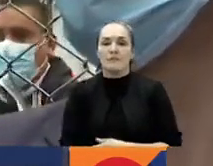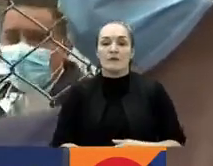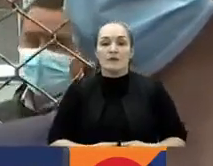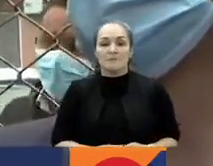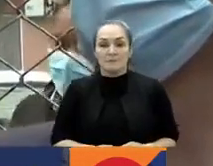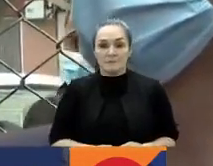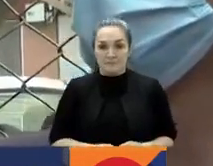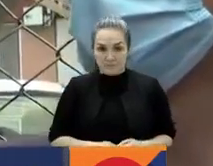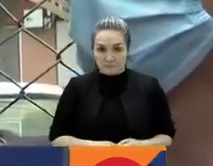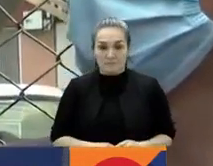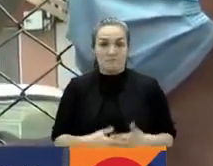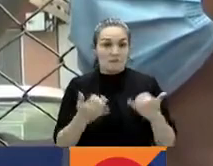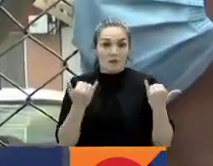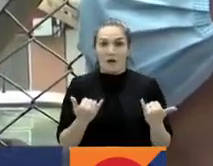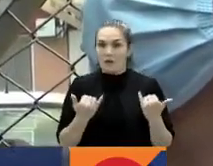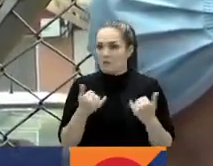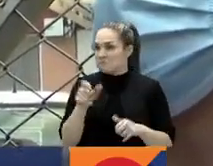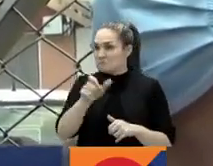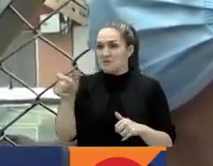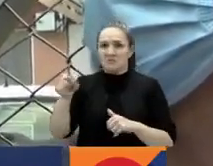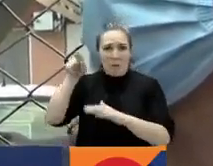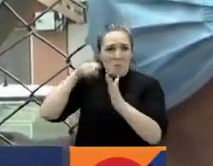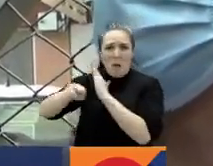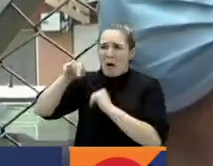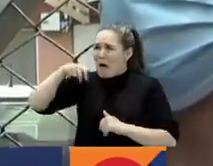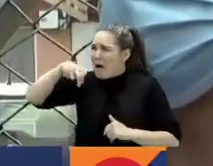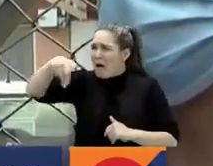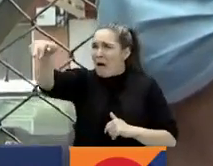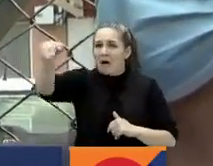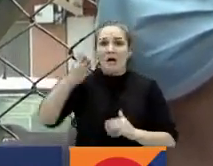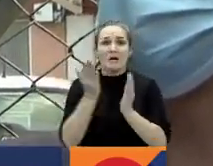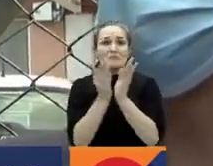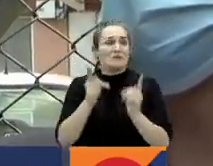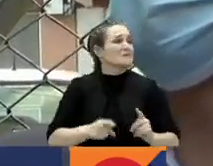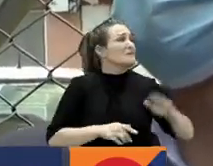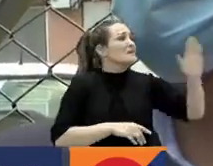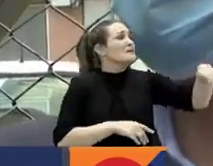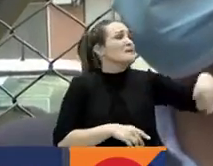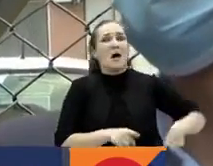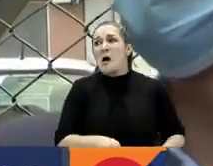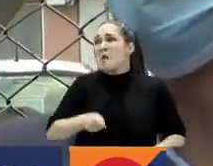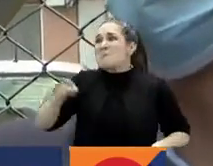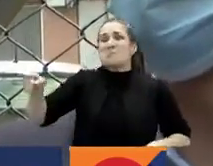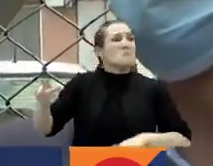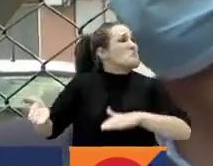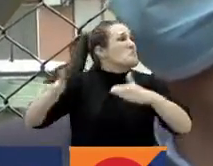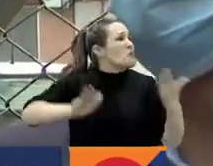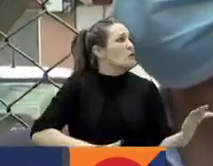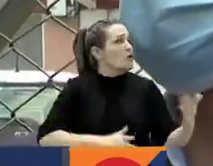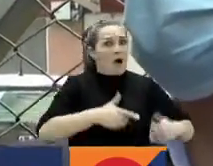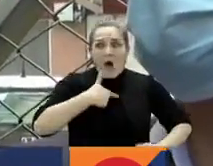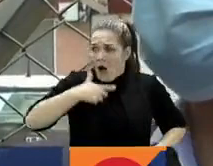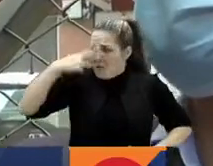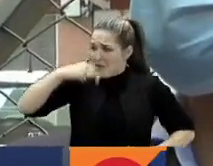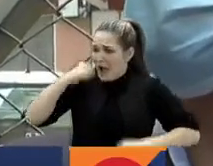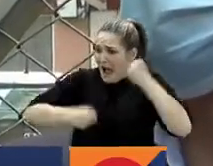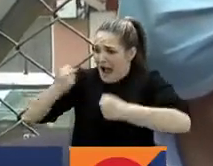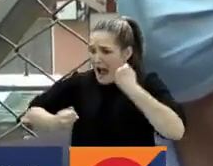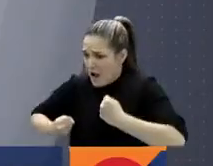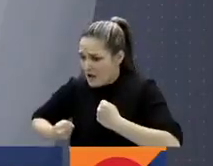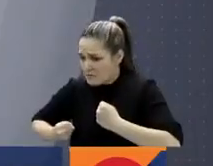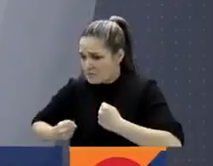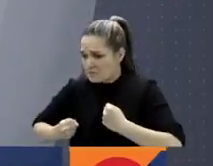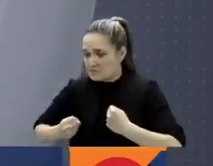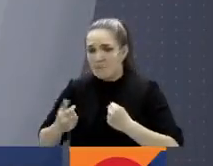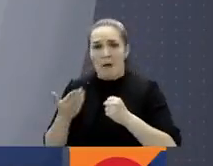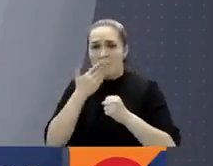nada más las dos personas corriendo. Cuando una estudiante adentro dijo que había sido Yolman, nosotros bajamos, pero ya el niño ya estaba botado en el piso, ya estaba muy